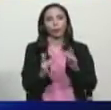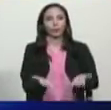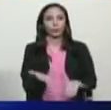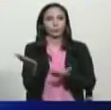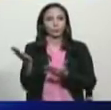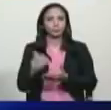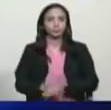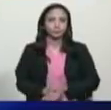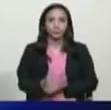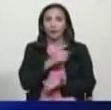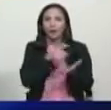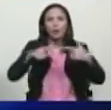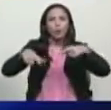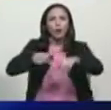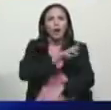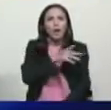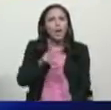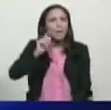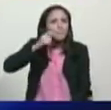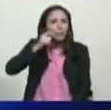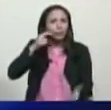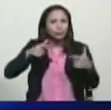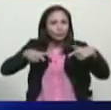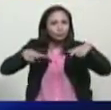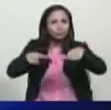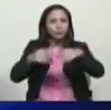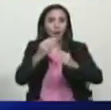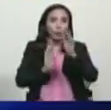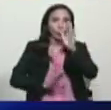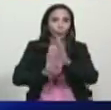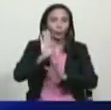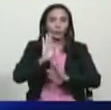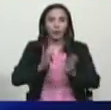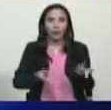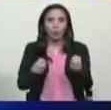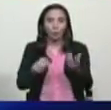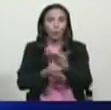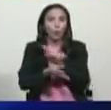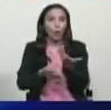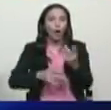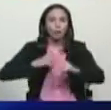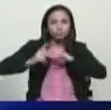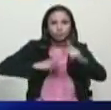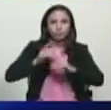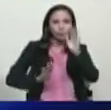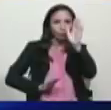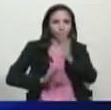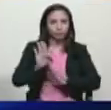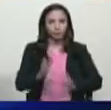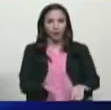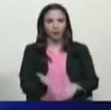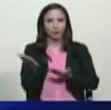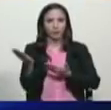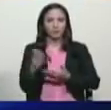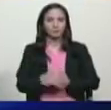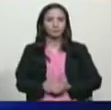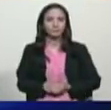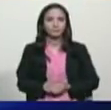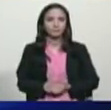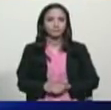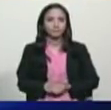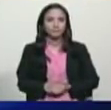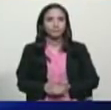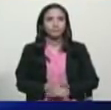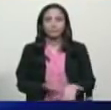esta granja de pollos que nos va a hacer crecer la producción de pollo este año a niveles históricos. Adelante,